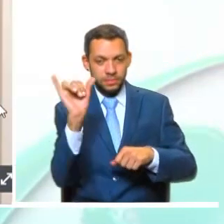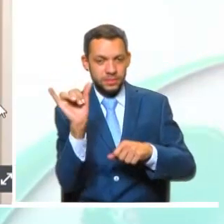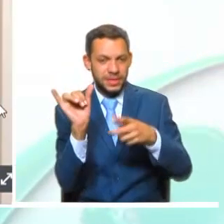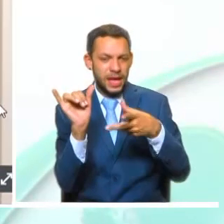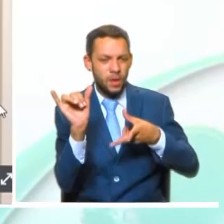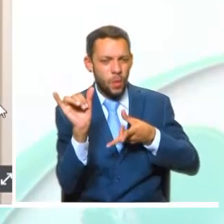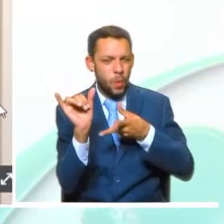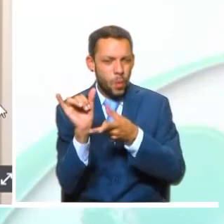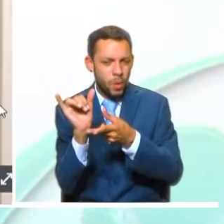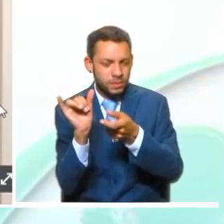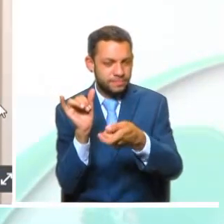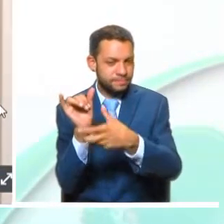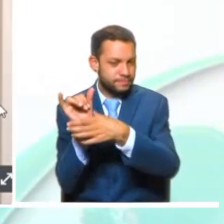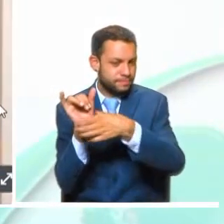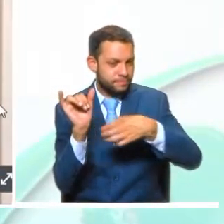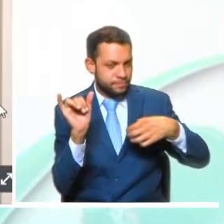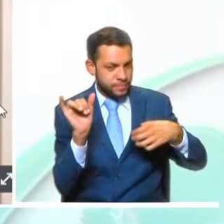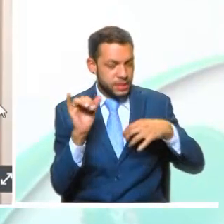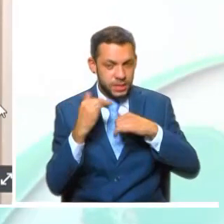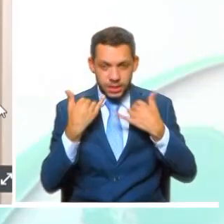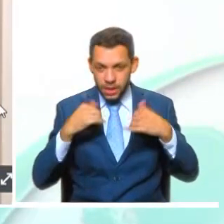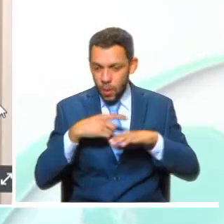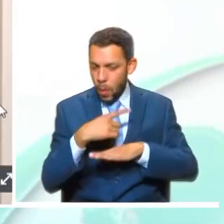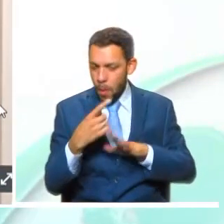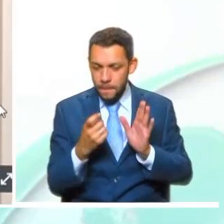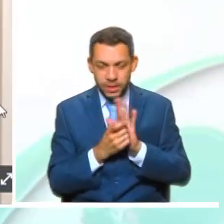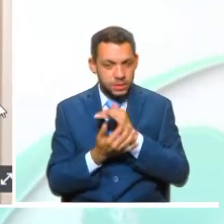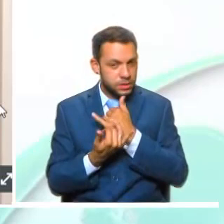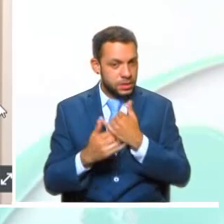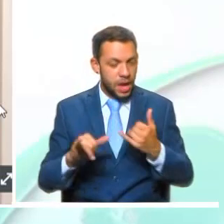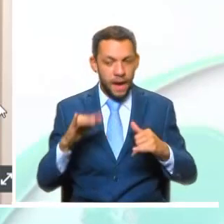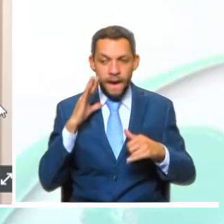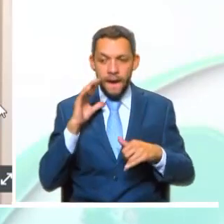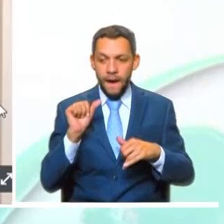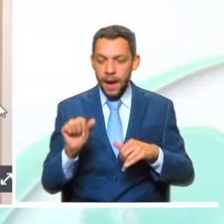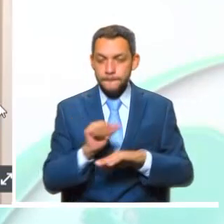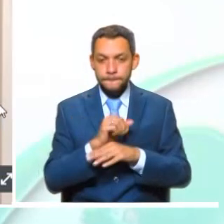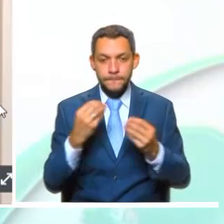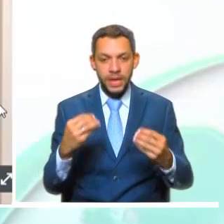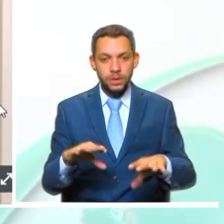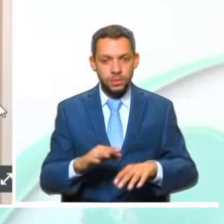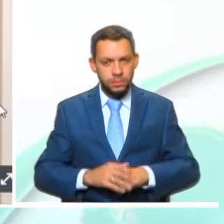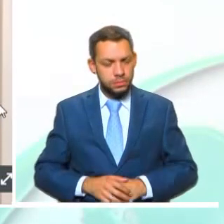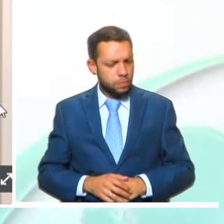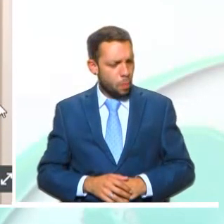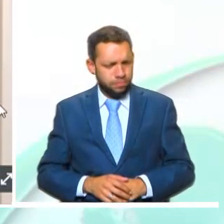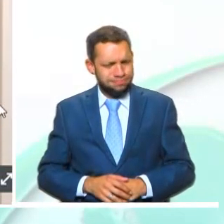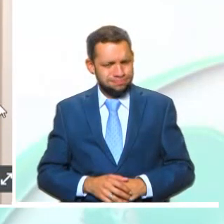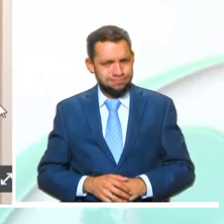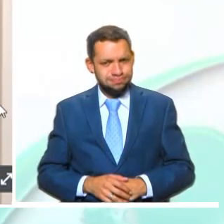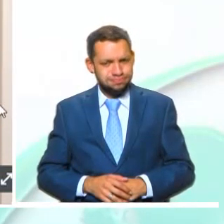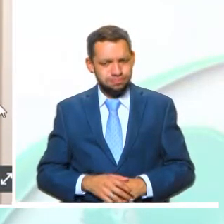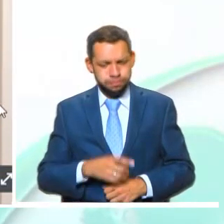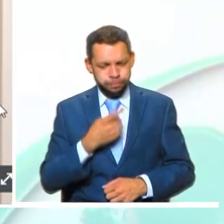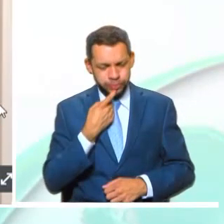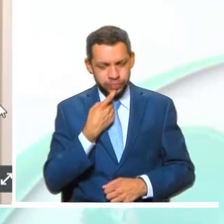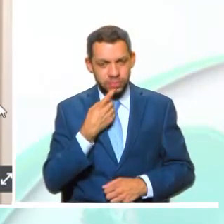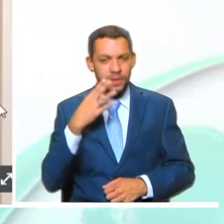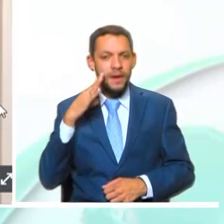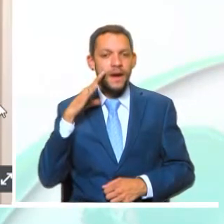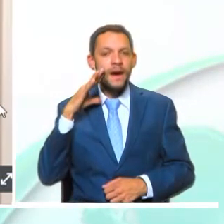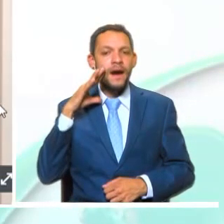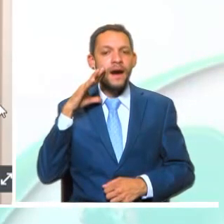ya ya ya ya perdí muchas cosas de mujer no resulta que la mujer